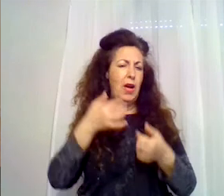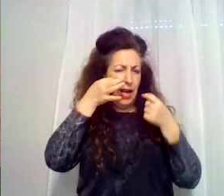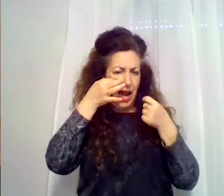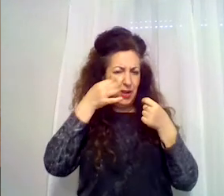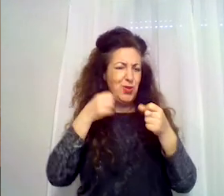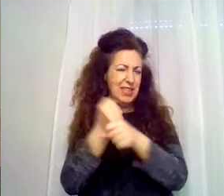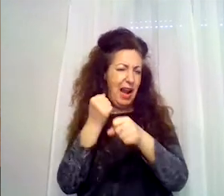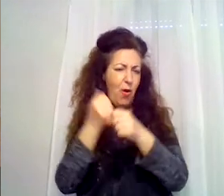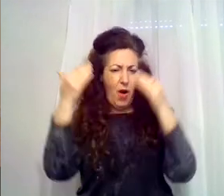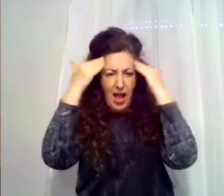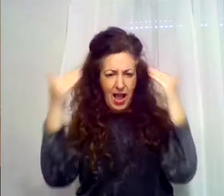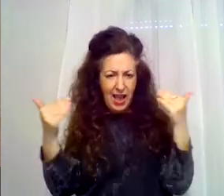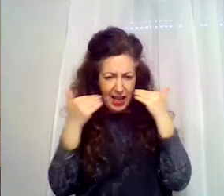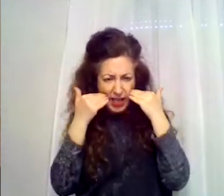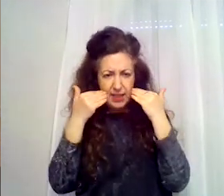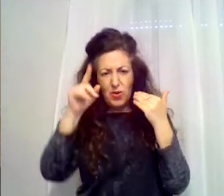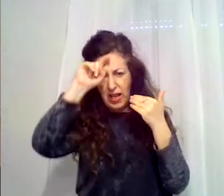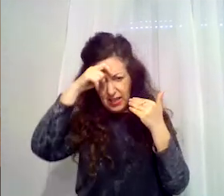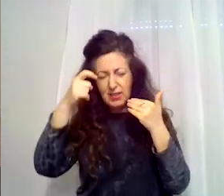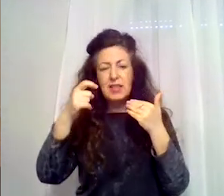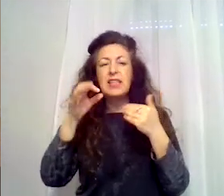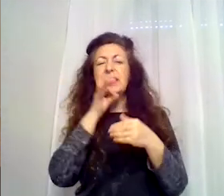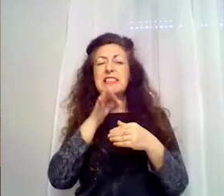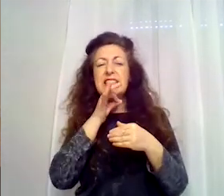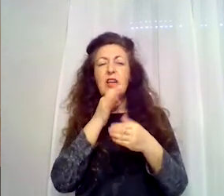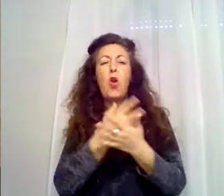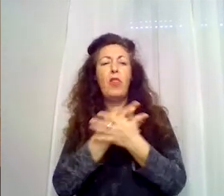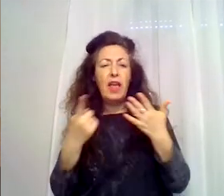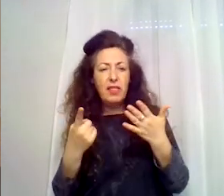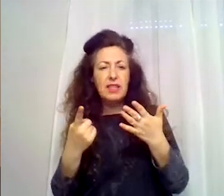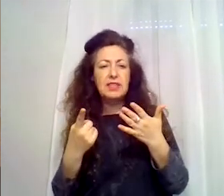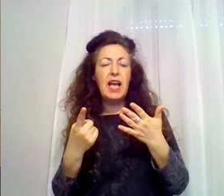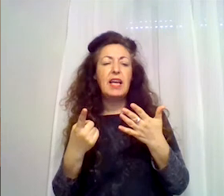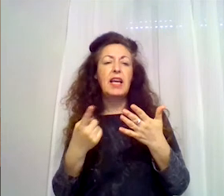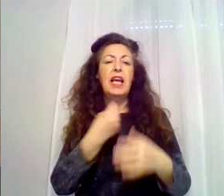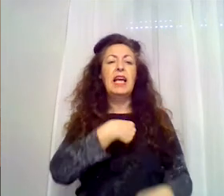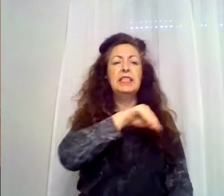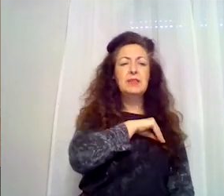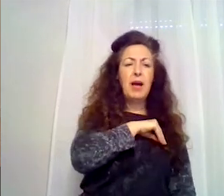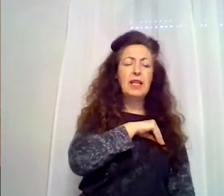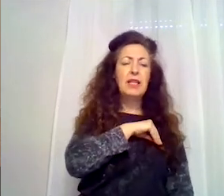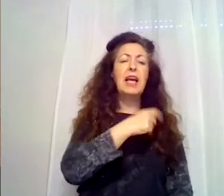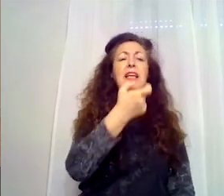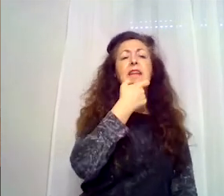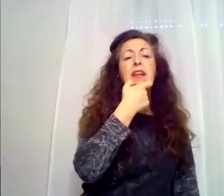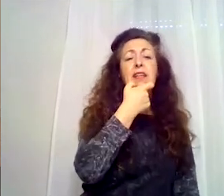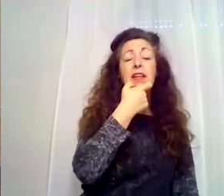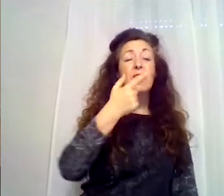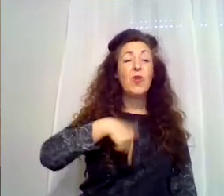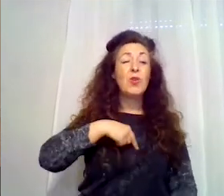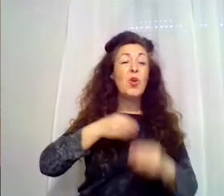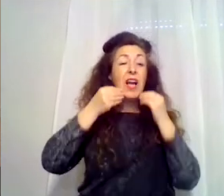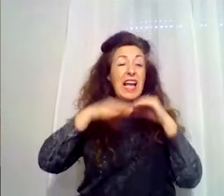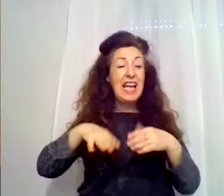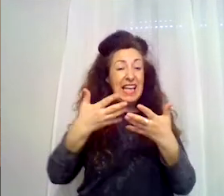Yo creo que Luis Antonio ha hablado más de control, que entonces había menos control. Pero no se refería a la libertad